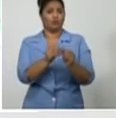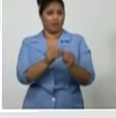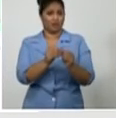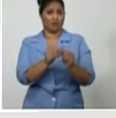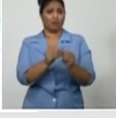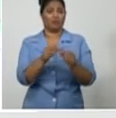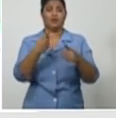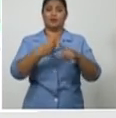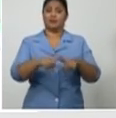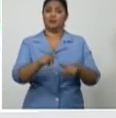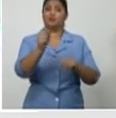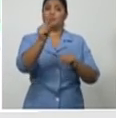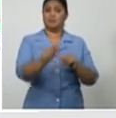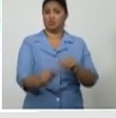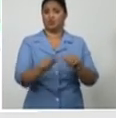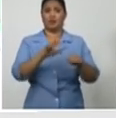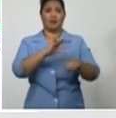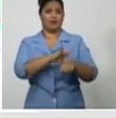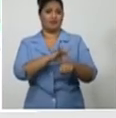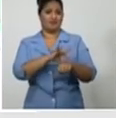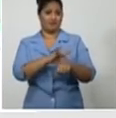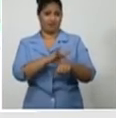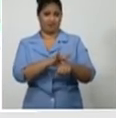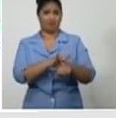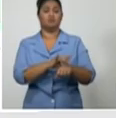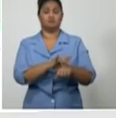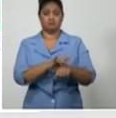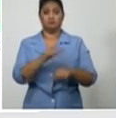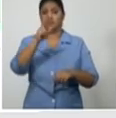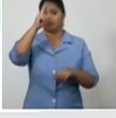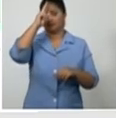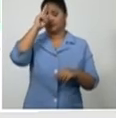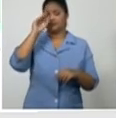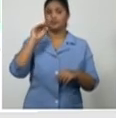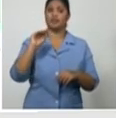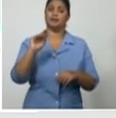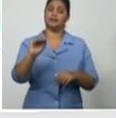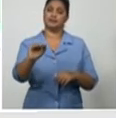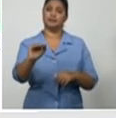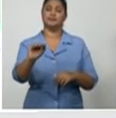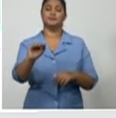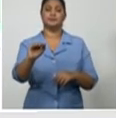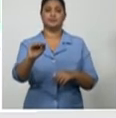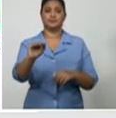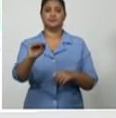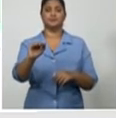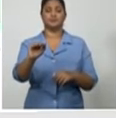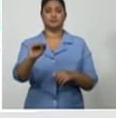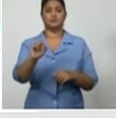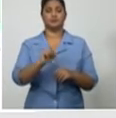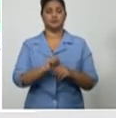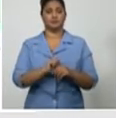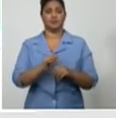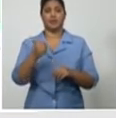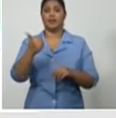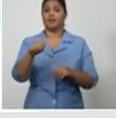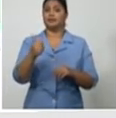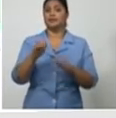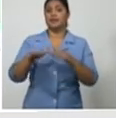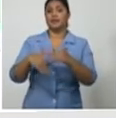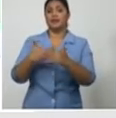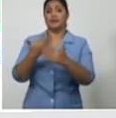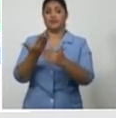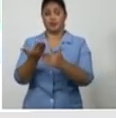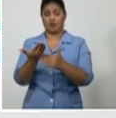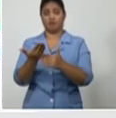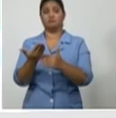se hizo el diagnóstico y se ingresa. Y lamentablemente después de 10 días de ingreso, 7